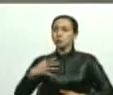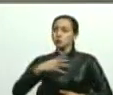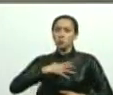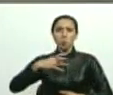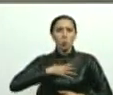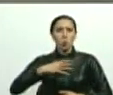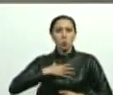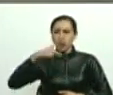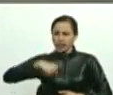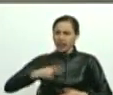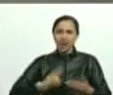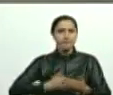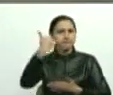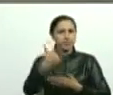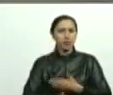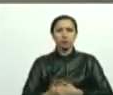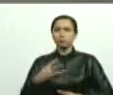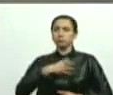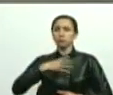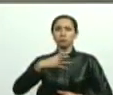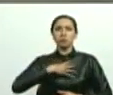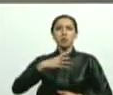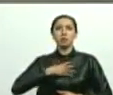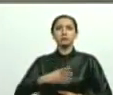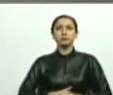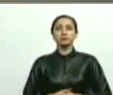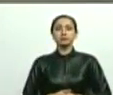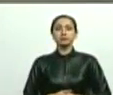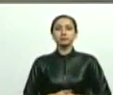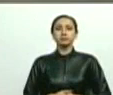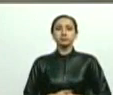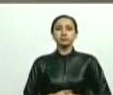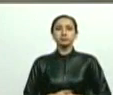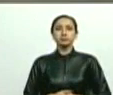nuestro proyecto. No puede ser.